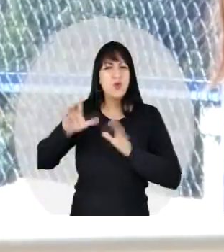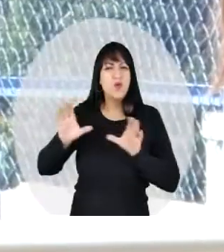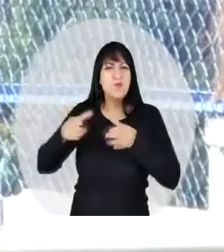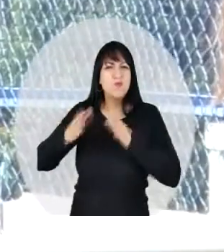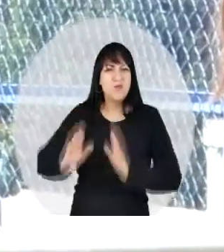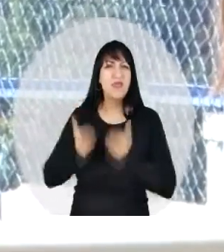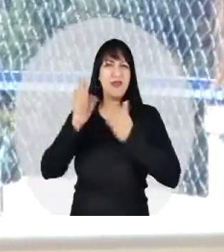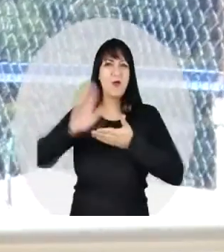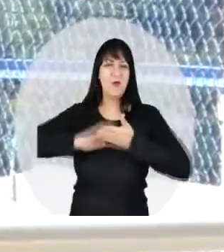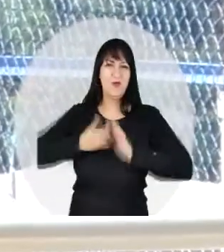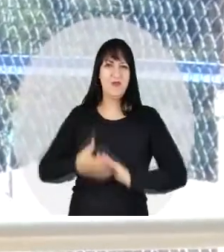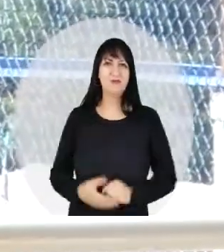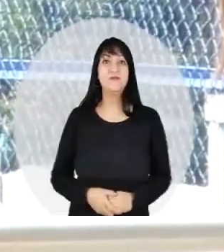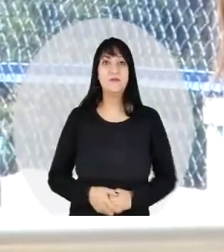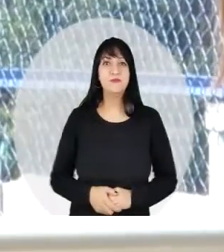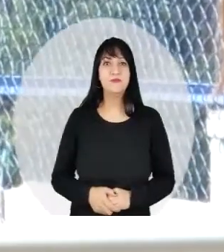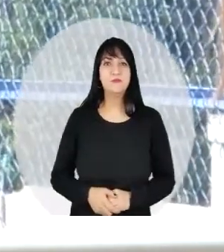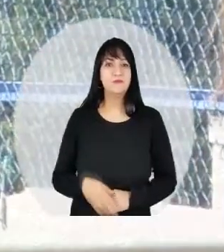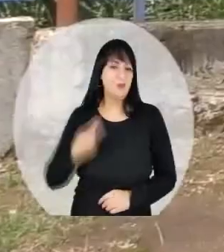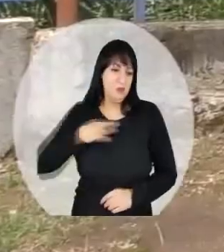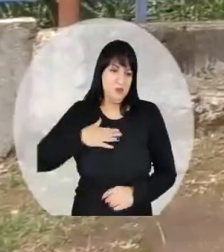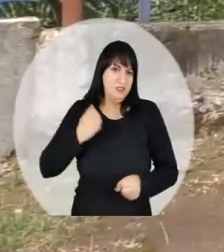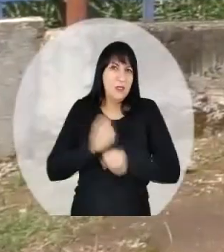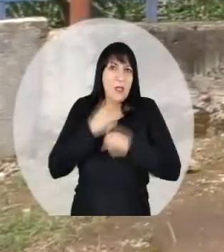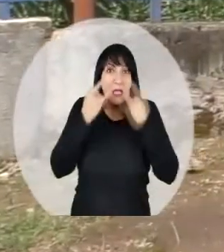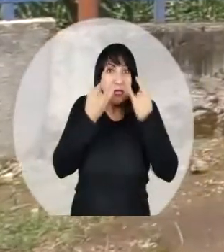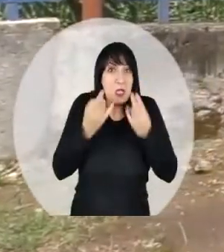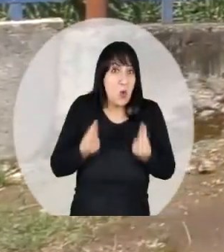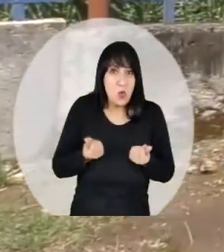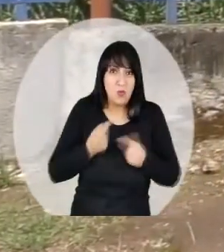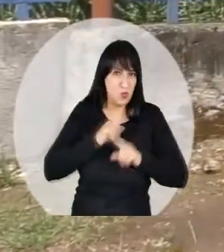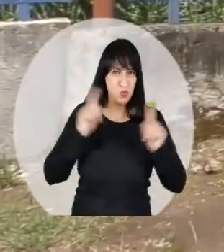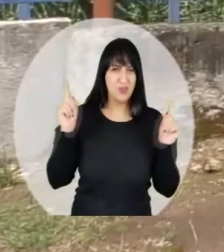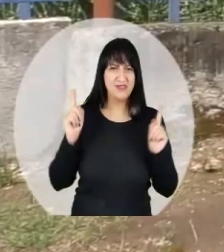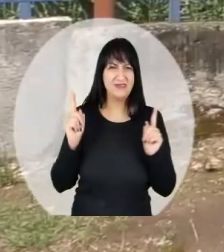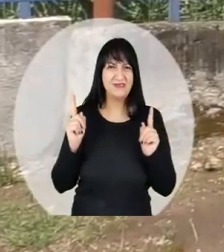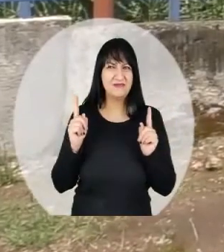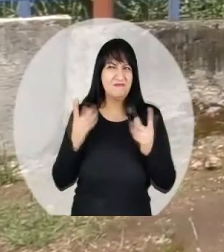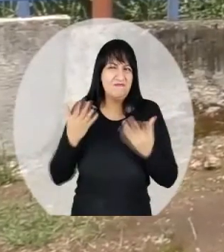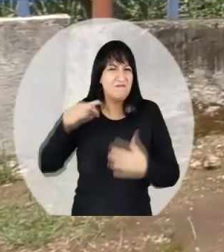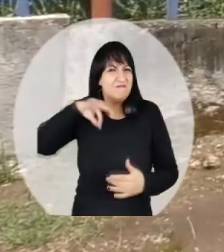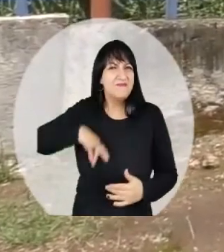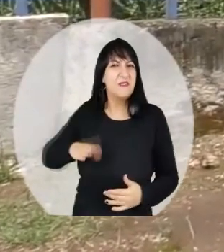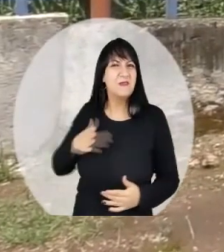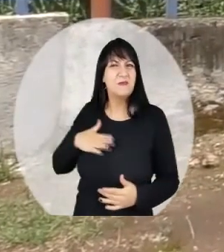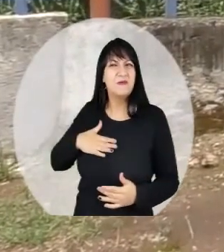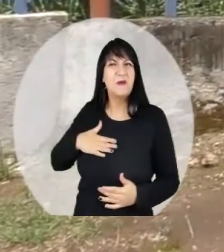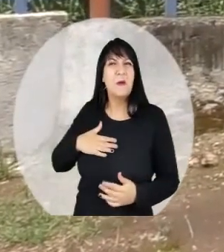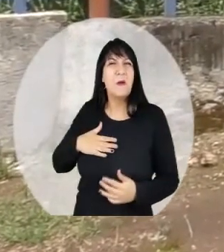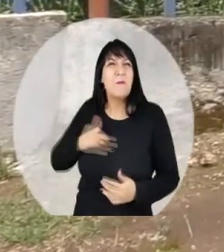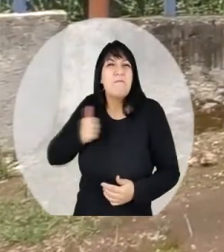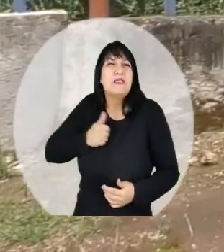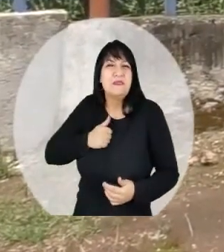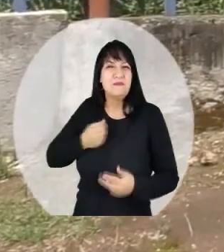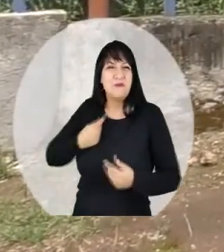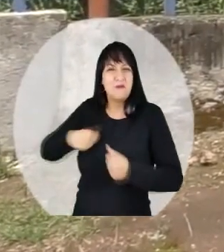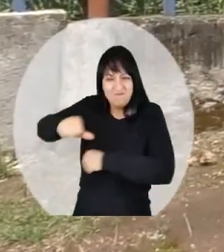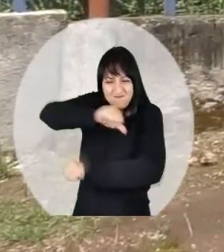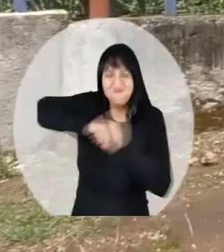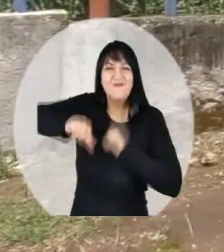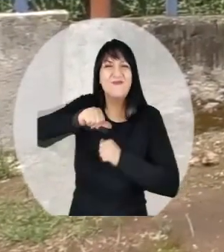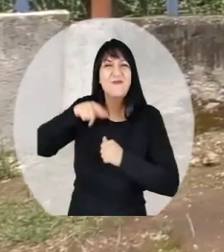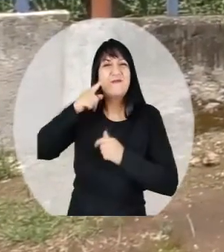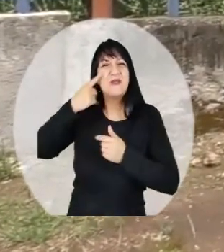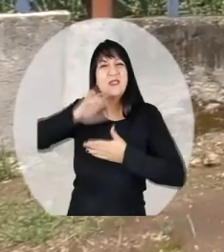desarrollo de sus diferentes comunidades. Trabajamos sin ánimo de lucro y muchas veces es una actividad que